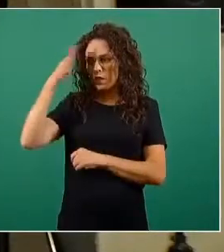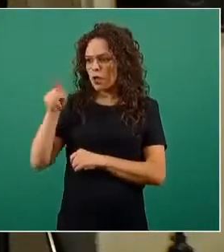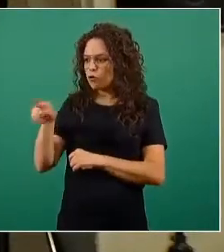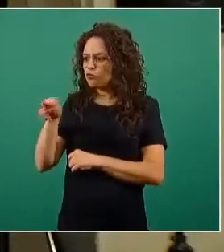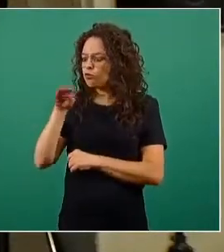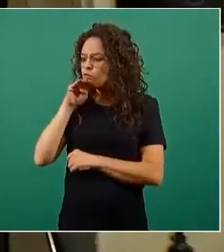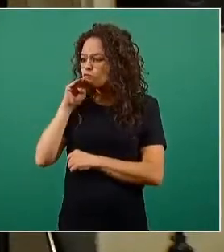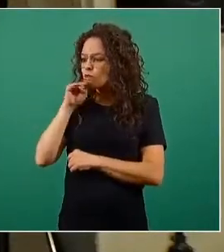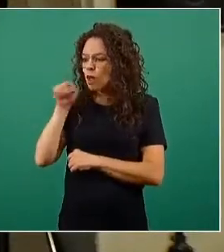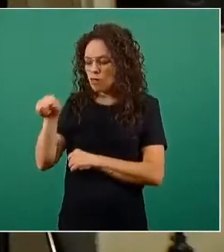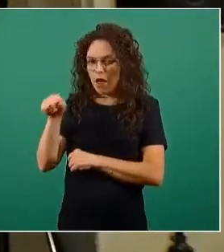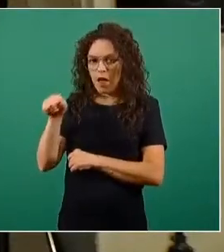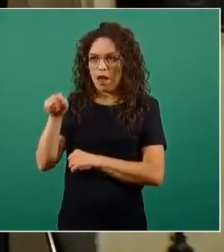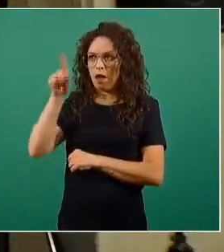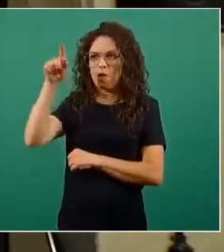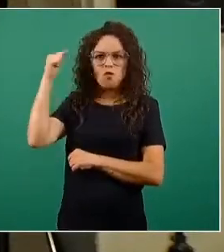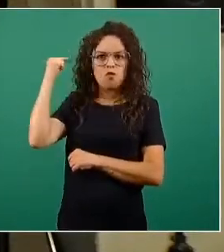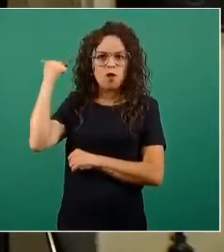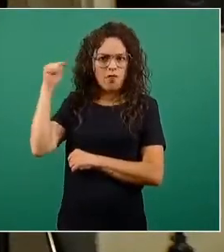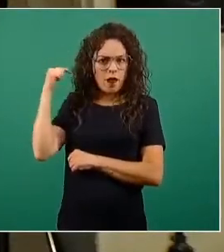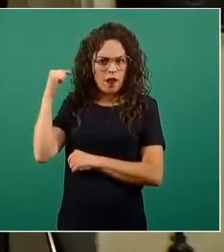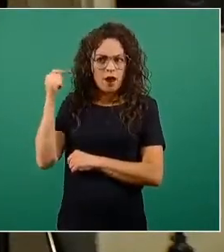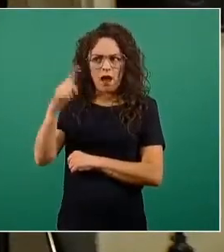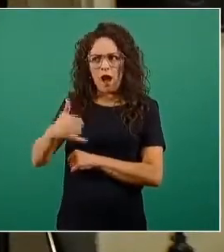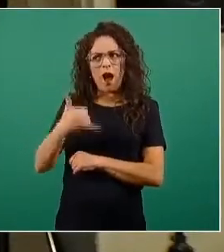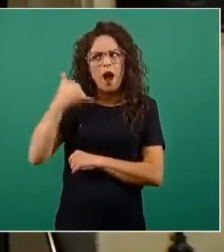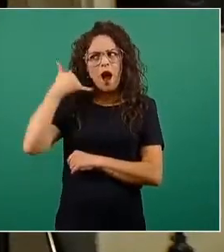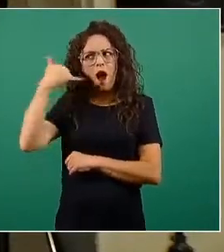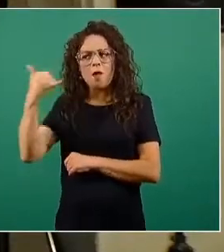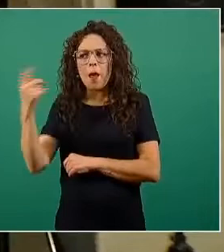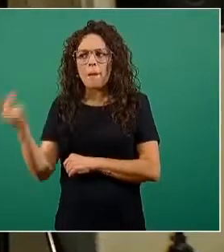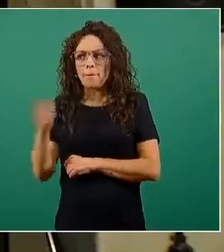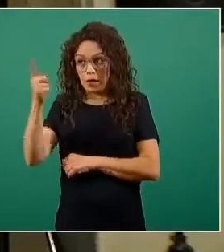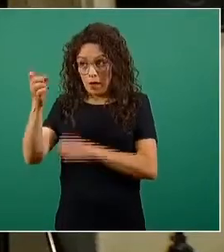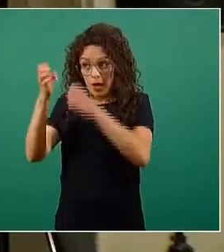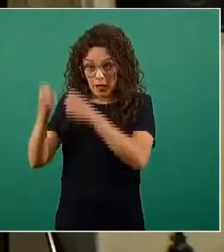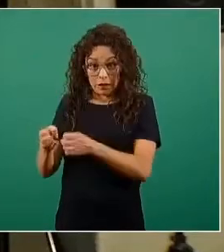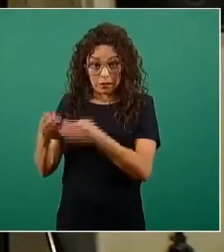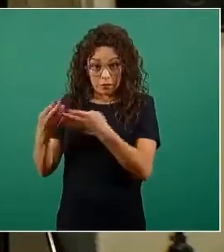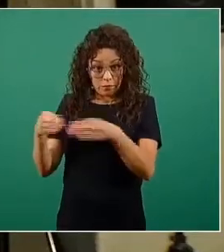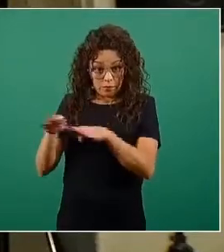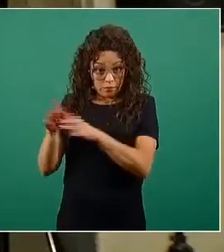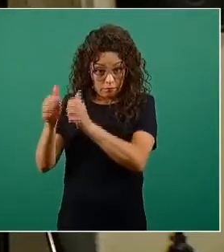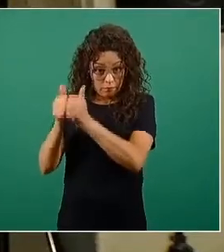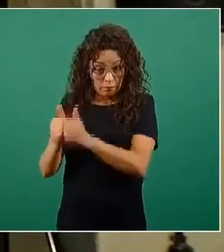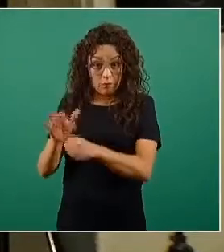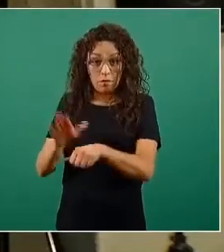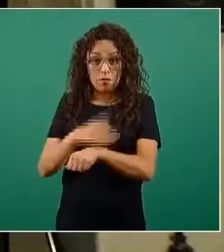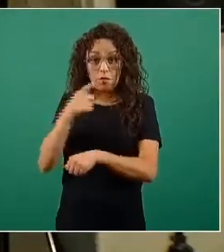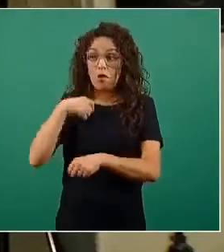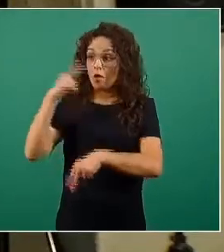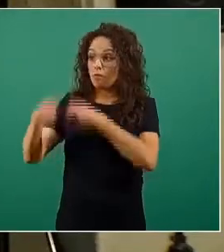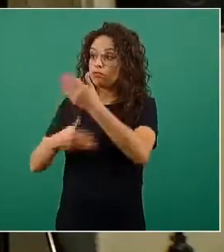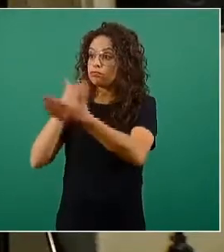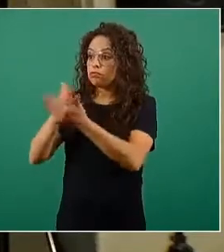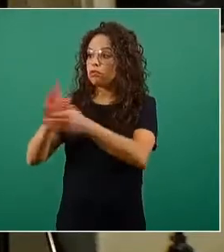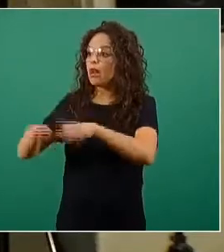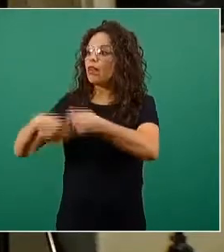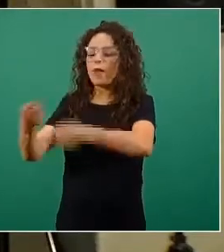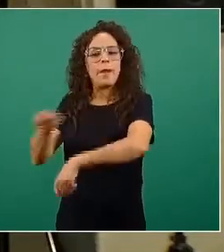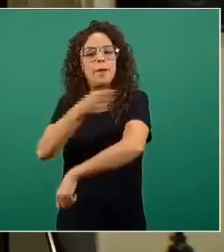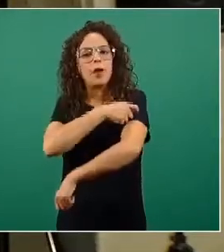llamado y le habían preguntado pues si iba a estar en casa porque le iban a ir a aplicar la